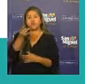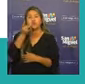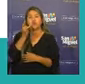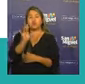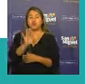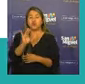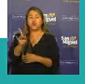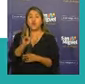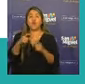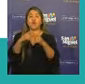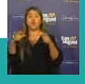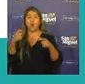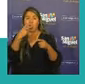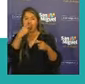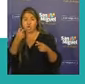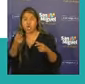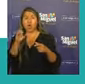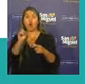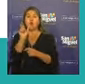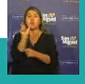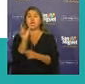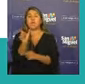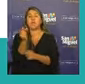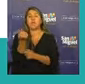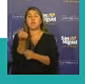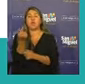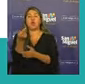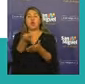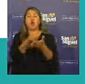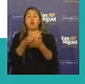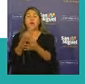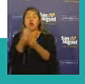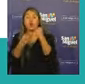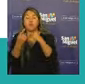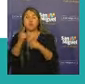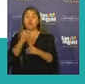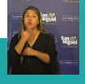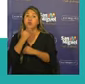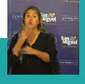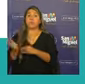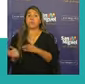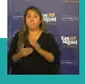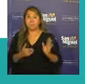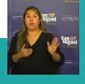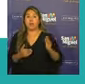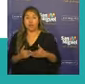con vales de gas o con las gift cards, sino que son pañales, son